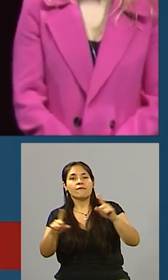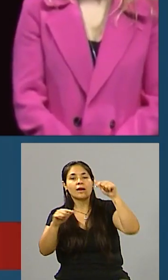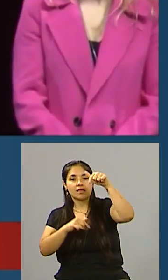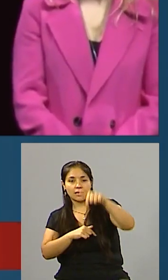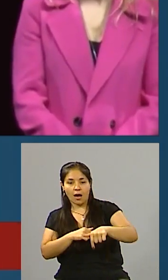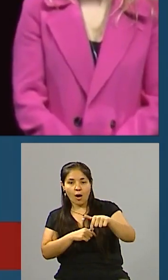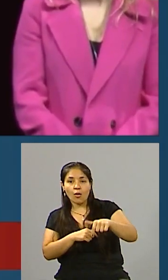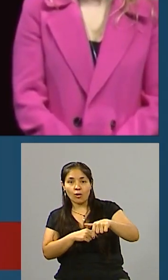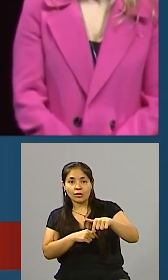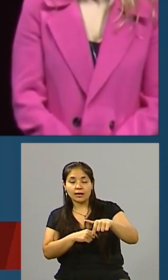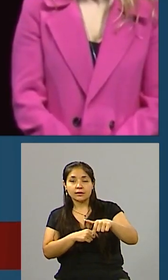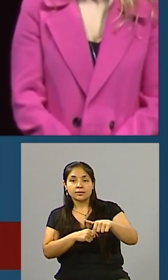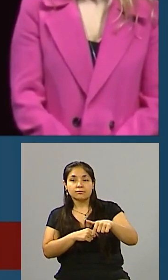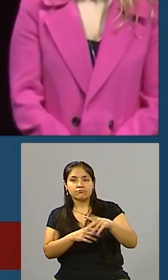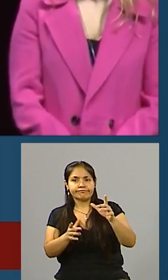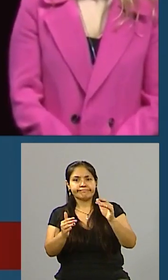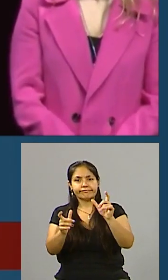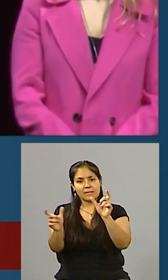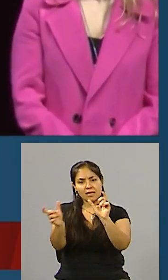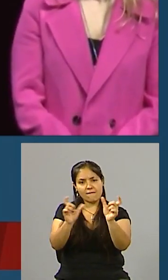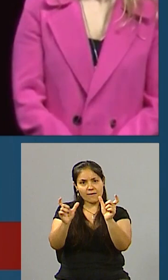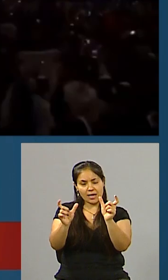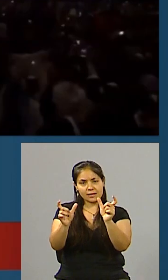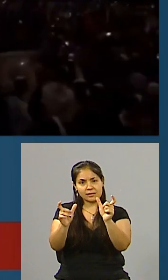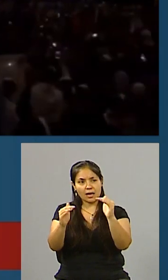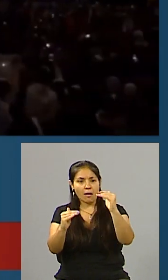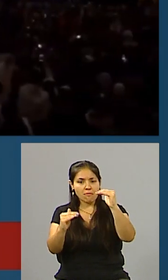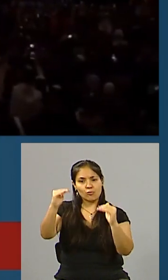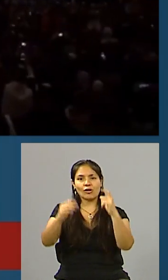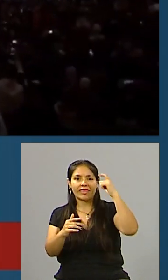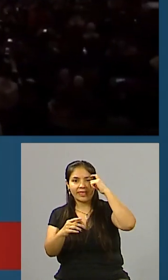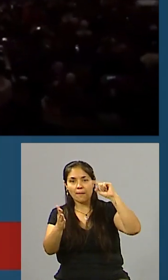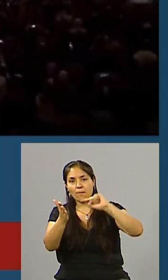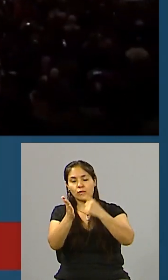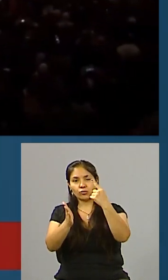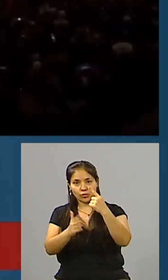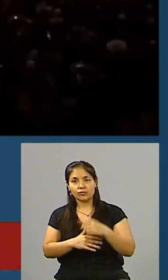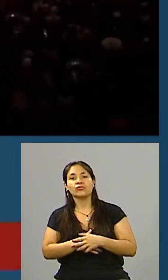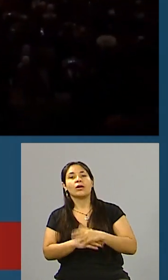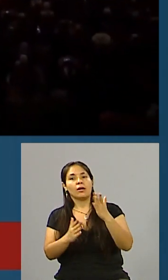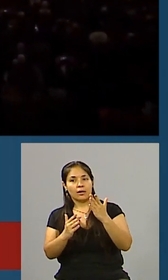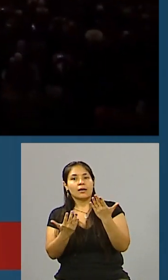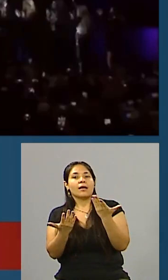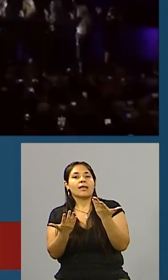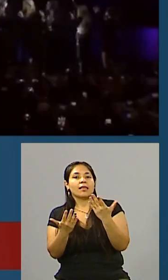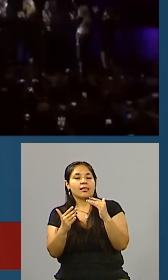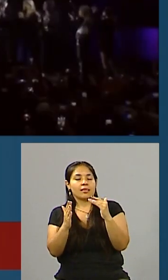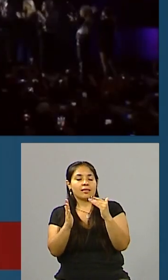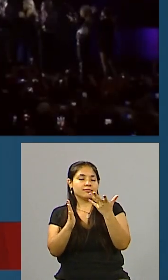ocasión, donde es una diferencia de más de 10 puntos, una diferencia